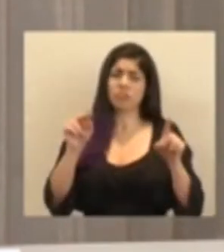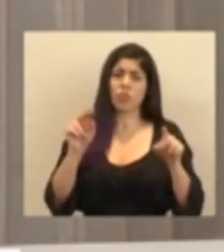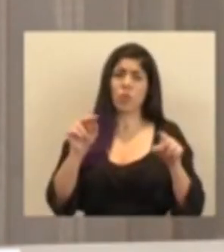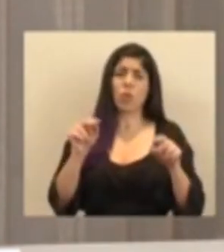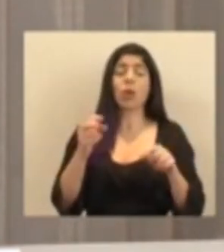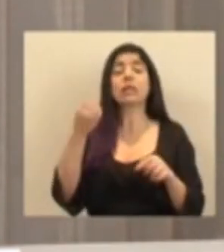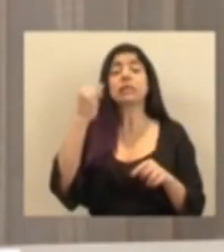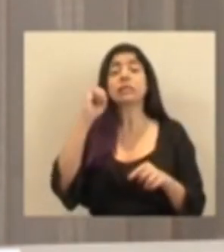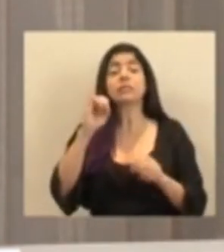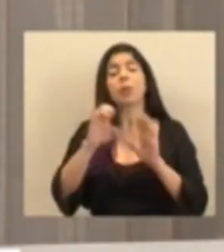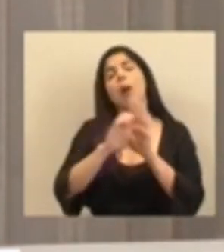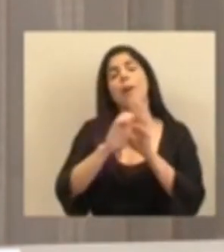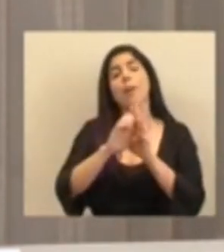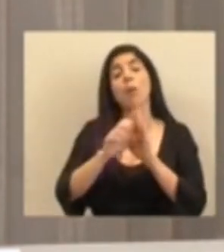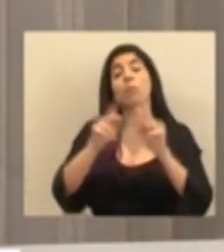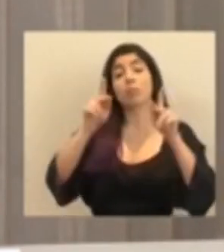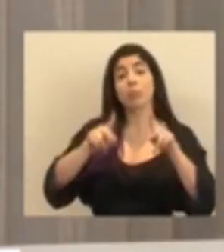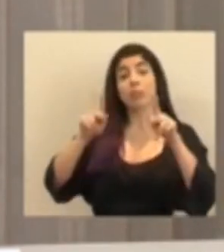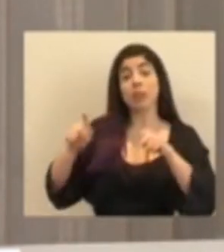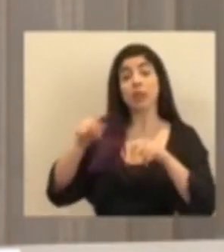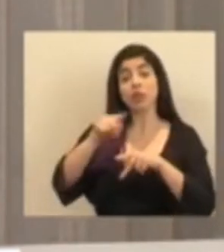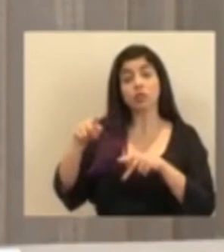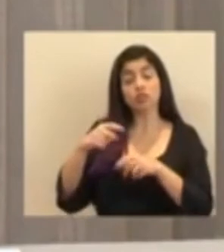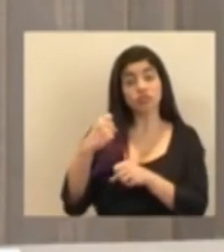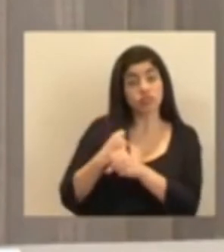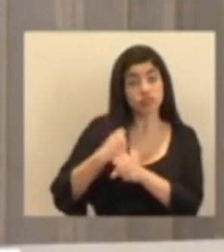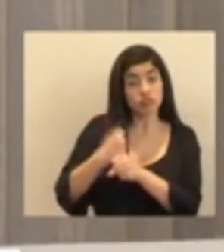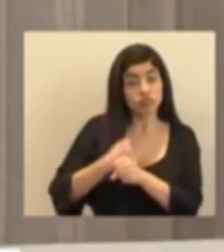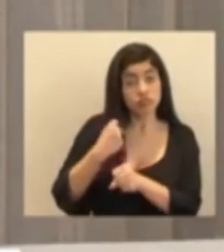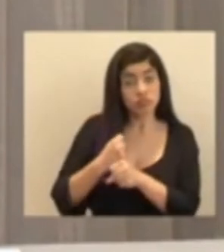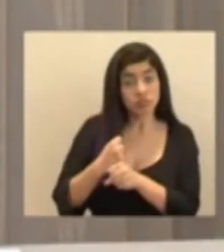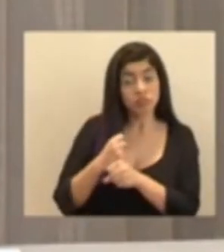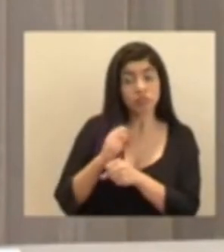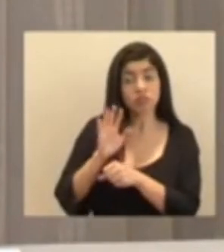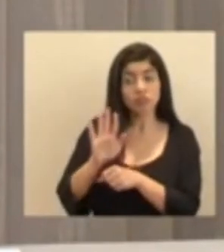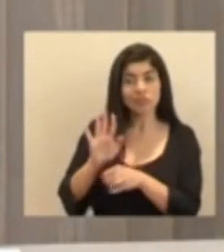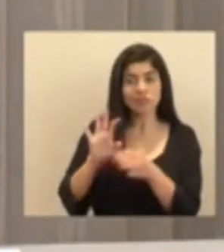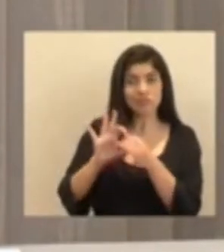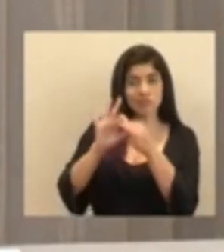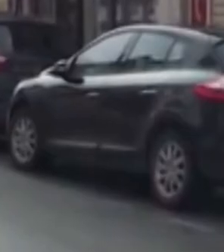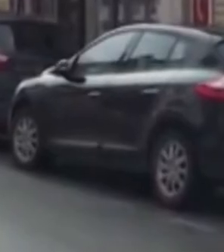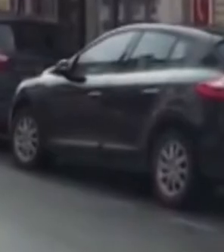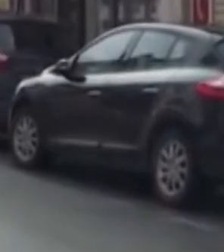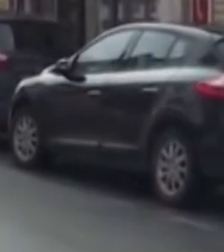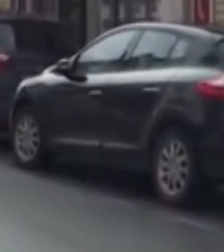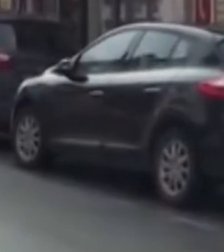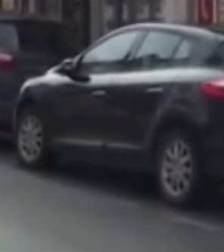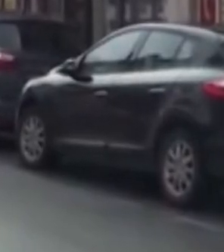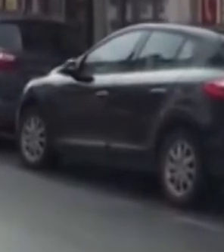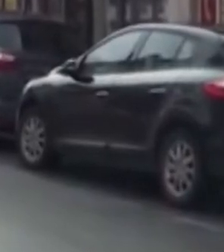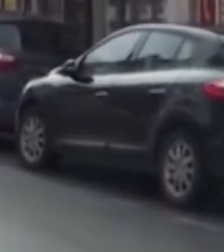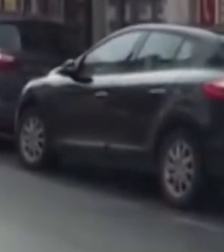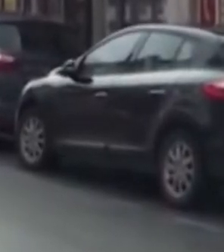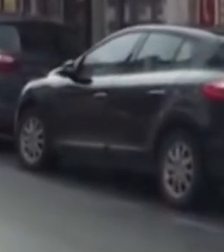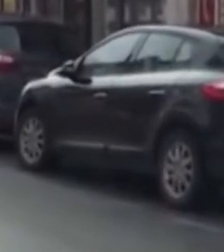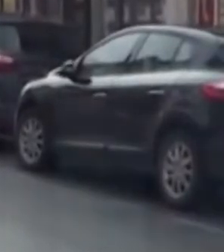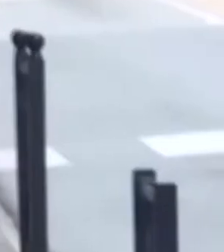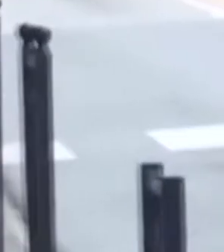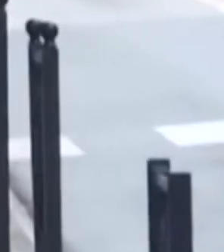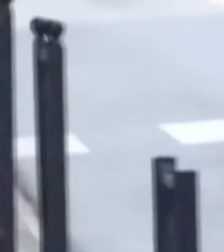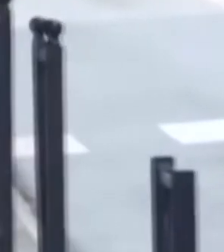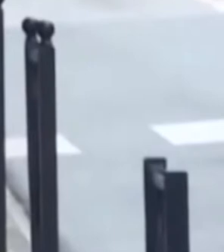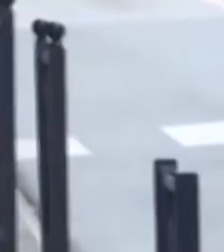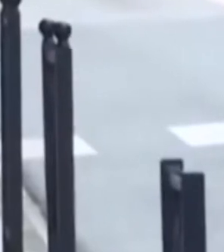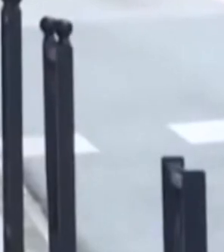personas que realizan actividades laborales en este horario. Quienes incumplan restricción